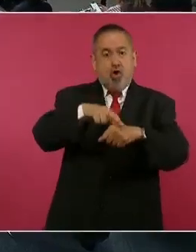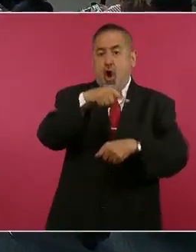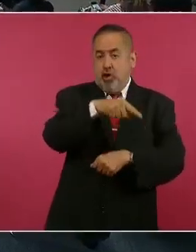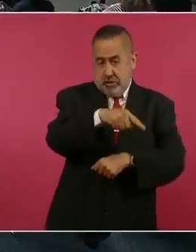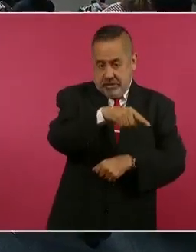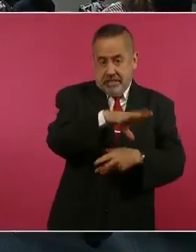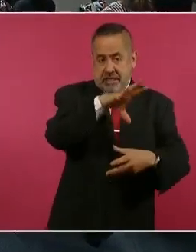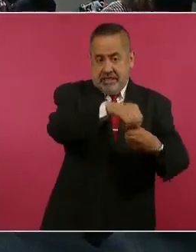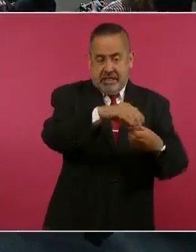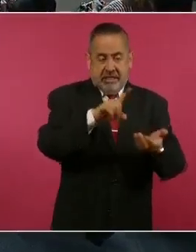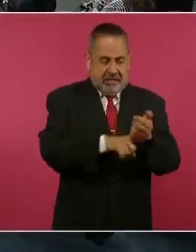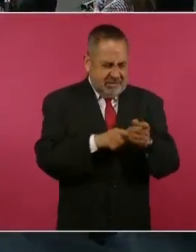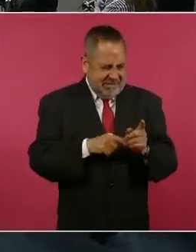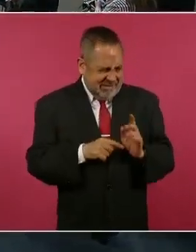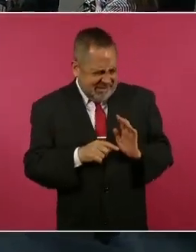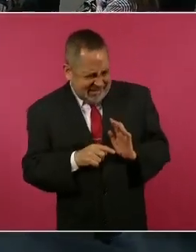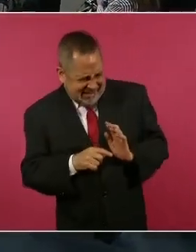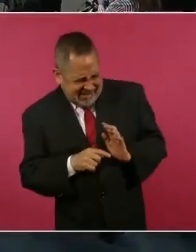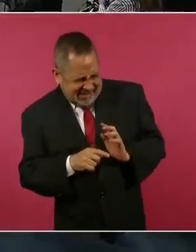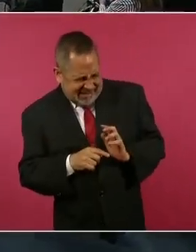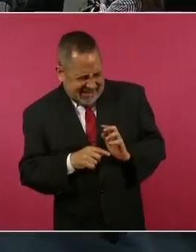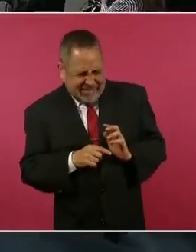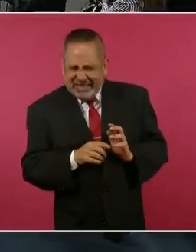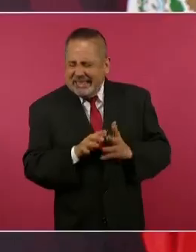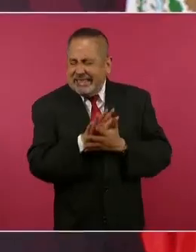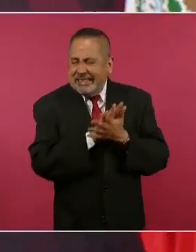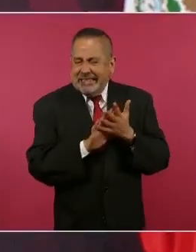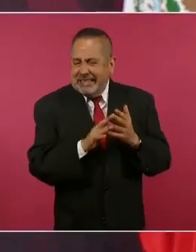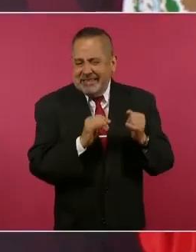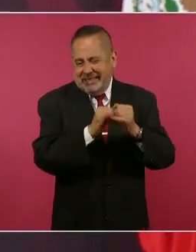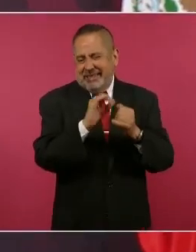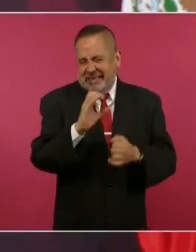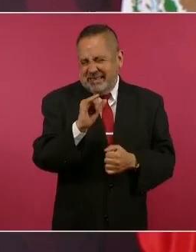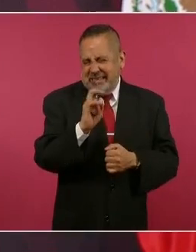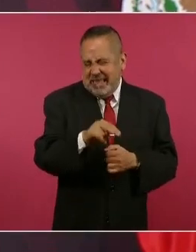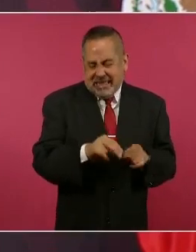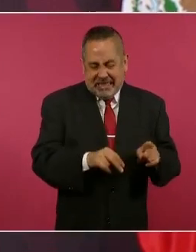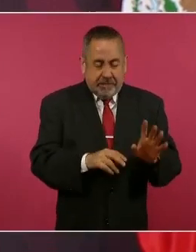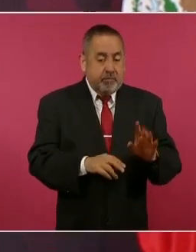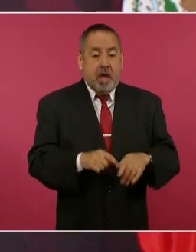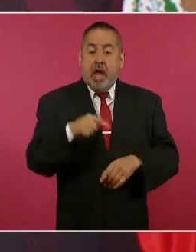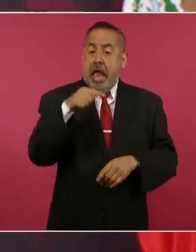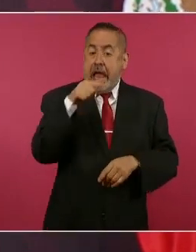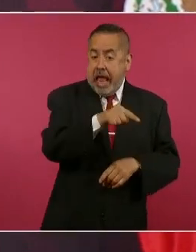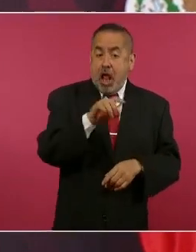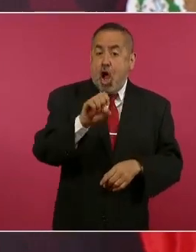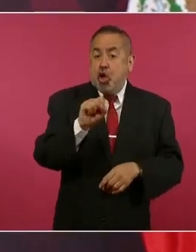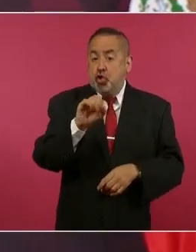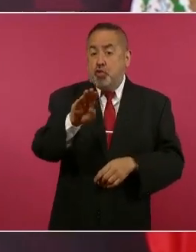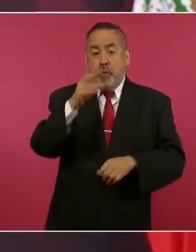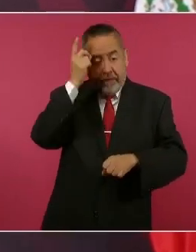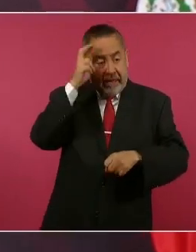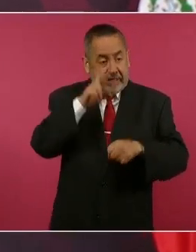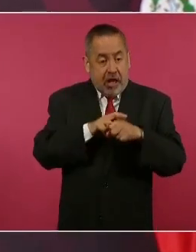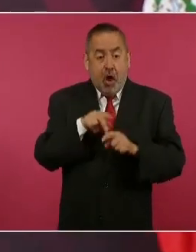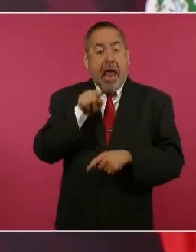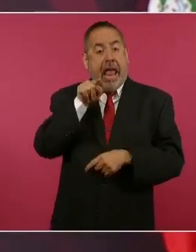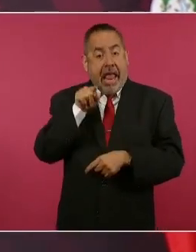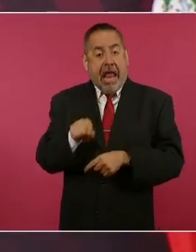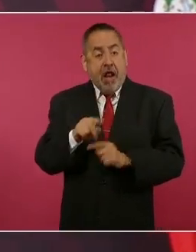esa misteriosa institución. Y desempeñando ese cargo, viajó a